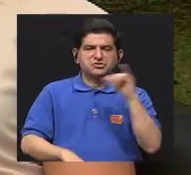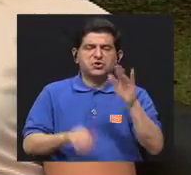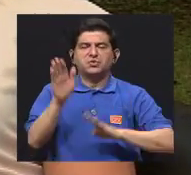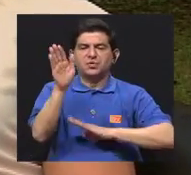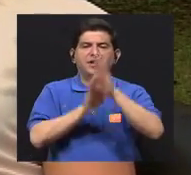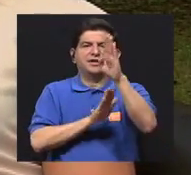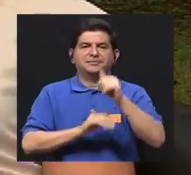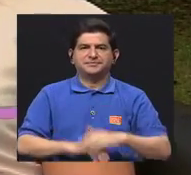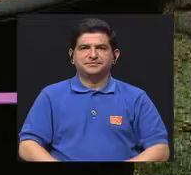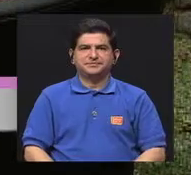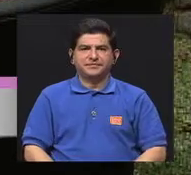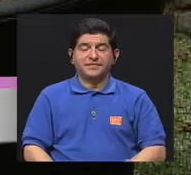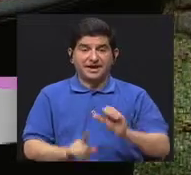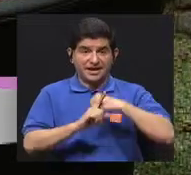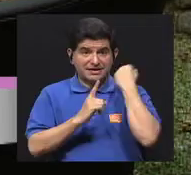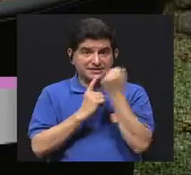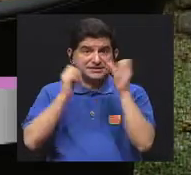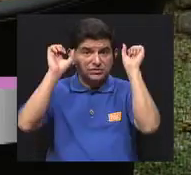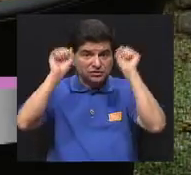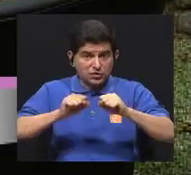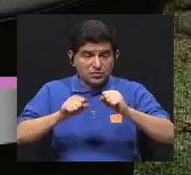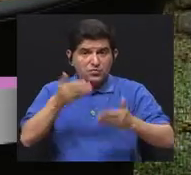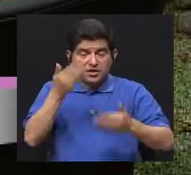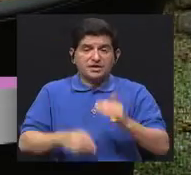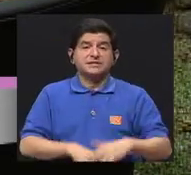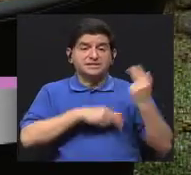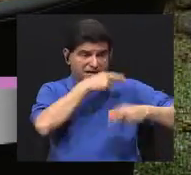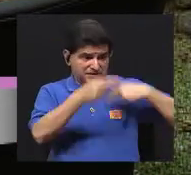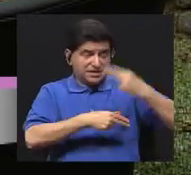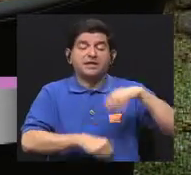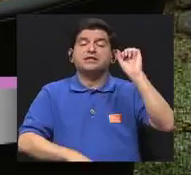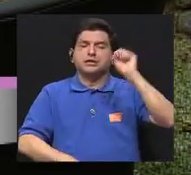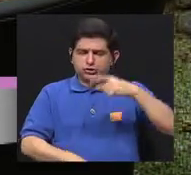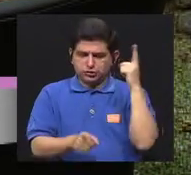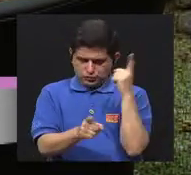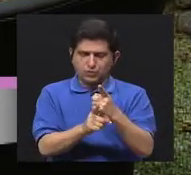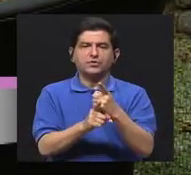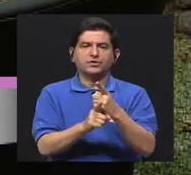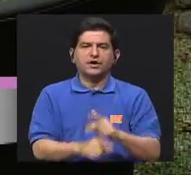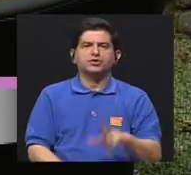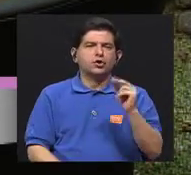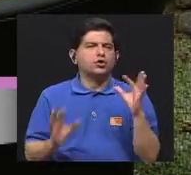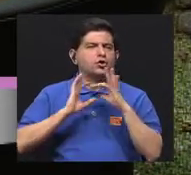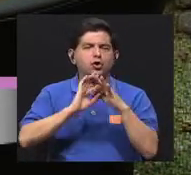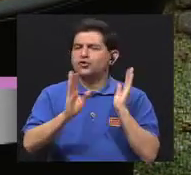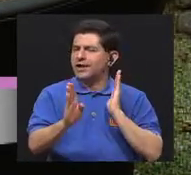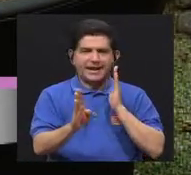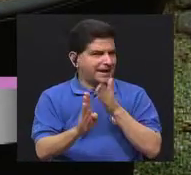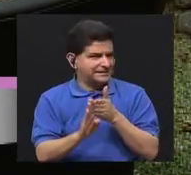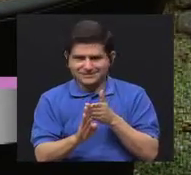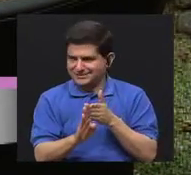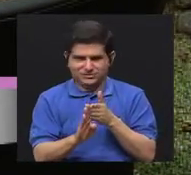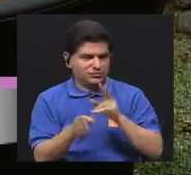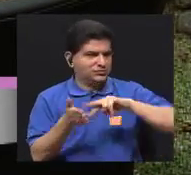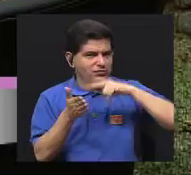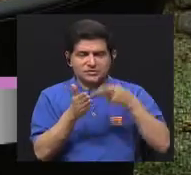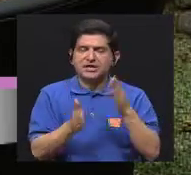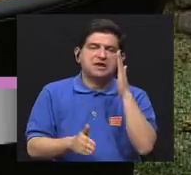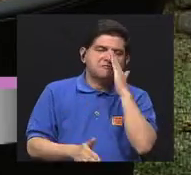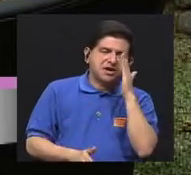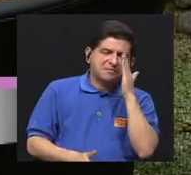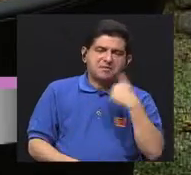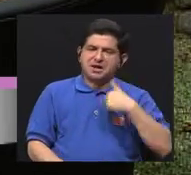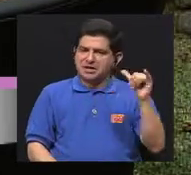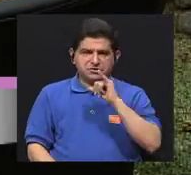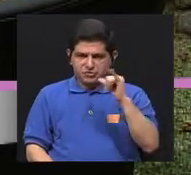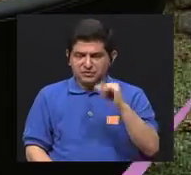vaya a desarrollar. Es una condición que podría ser hereditaria. Es hereditario. No es una relación directa, no es que precisamente si mamá lo